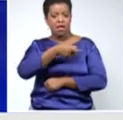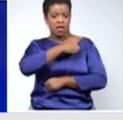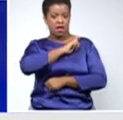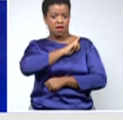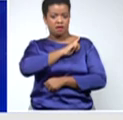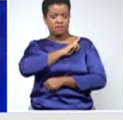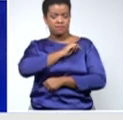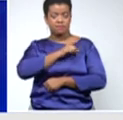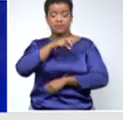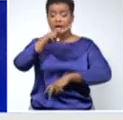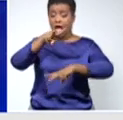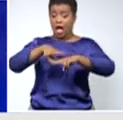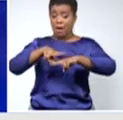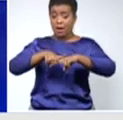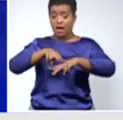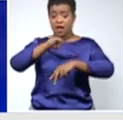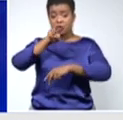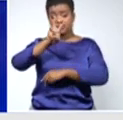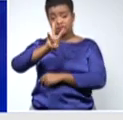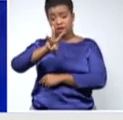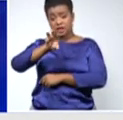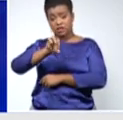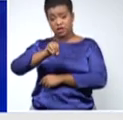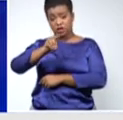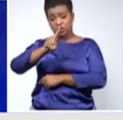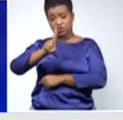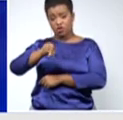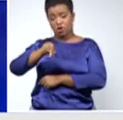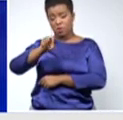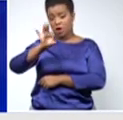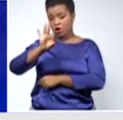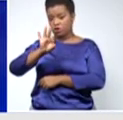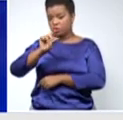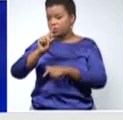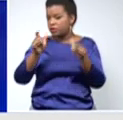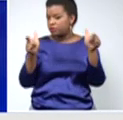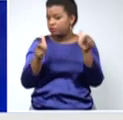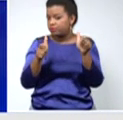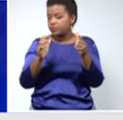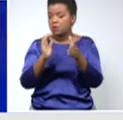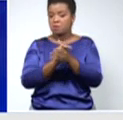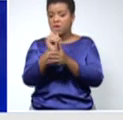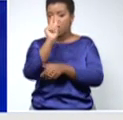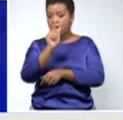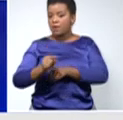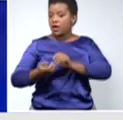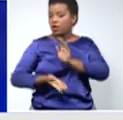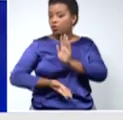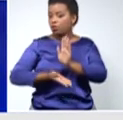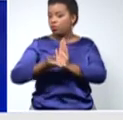con 301,8 disminuye, Mayabeque incrementa a